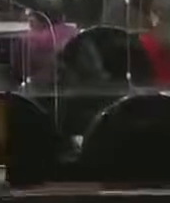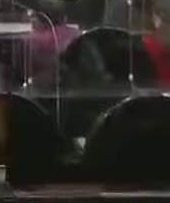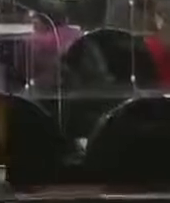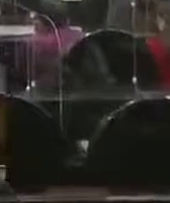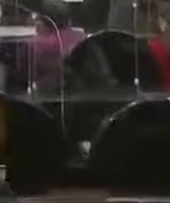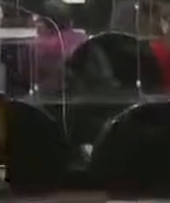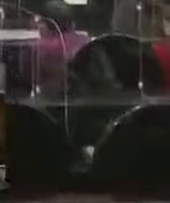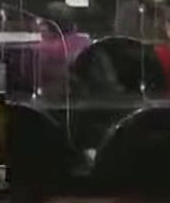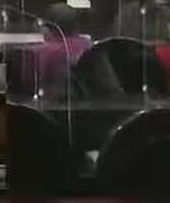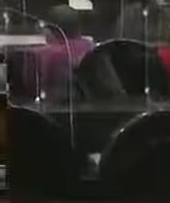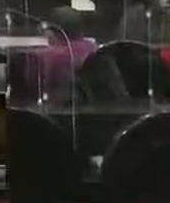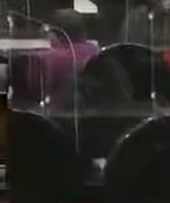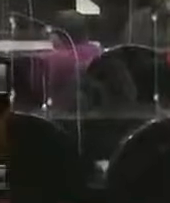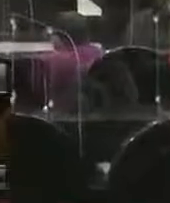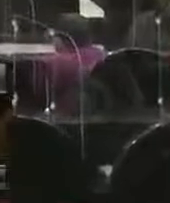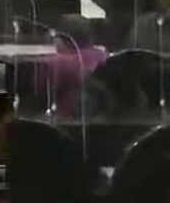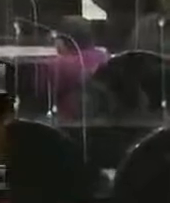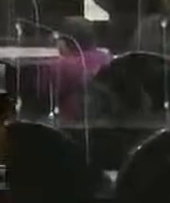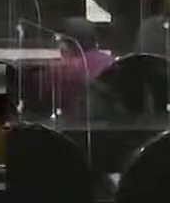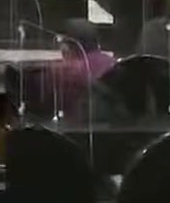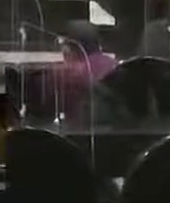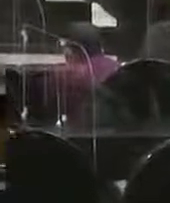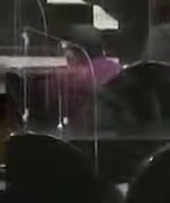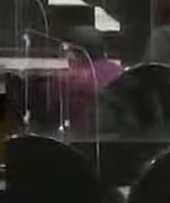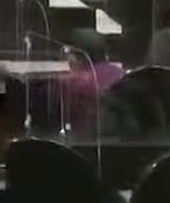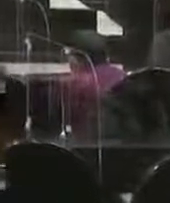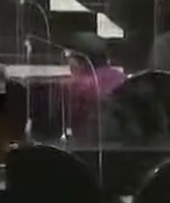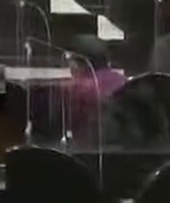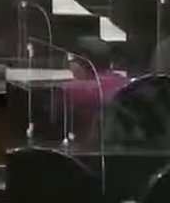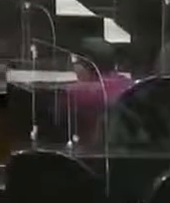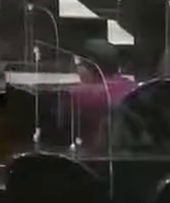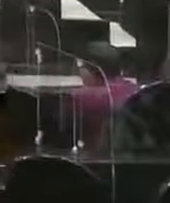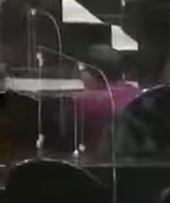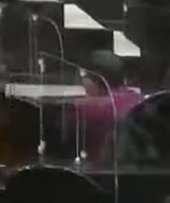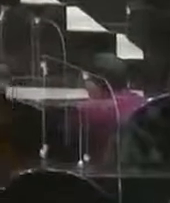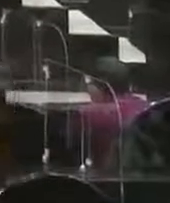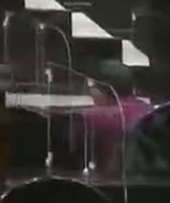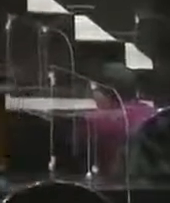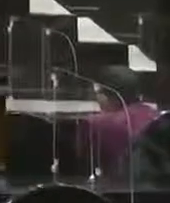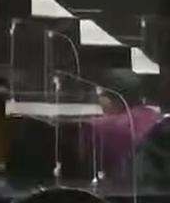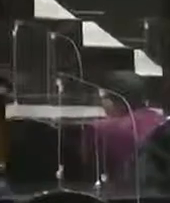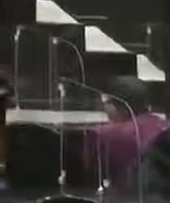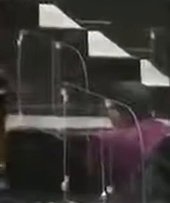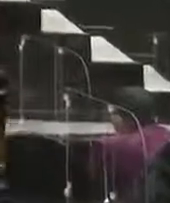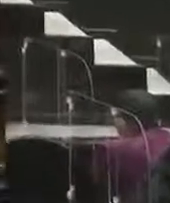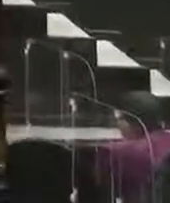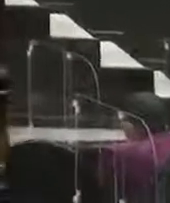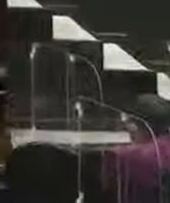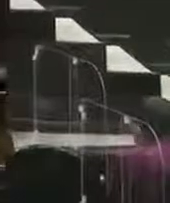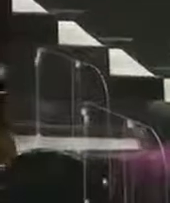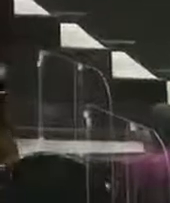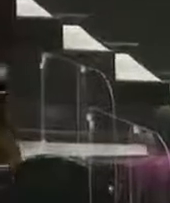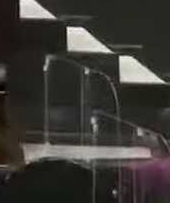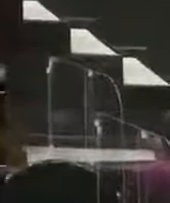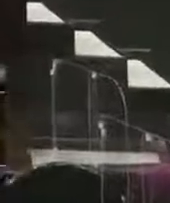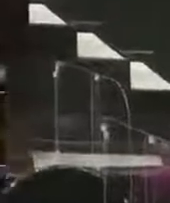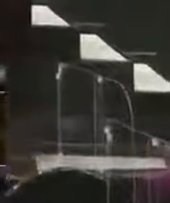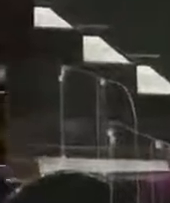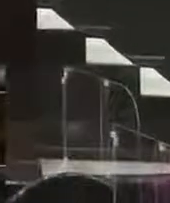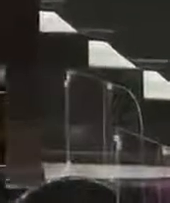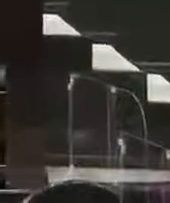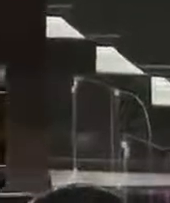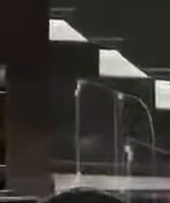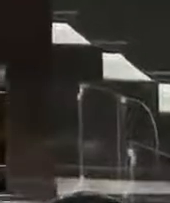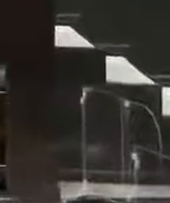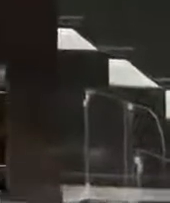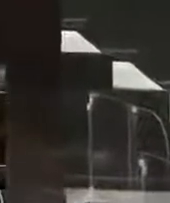y convocándolos para la próxima sesión extraordinaria el día viernes es 4 de diciembre de 2020 a